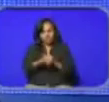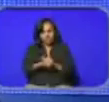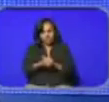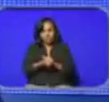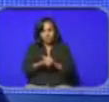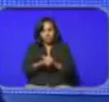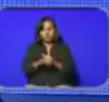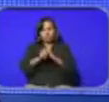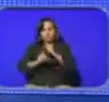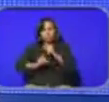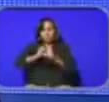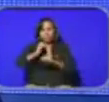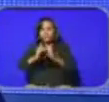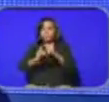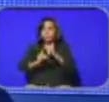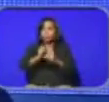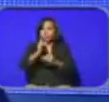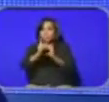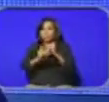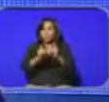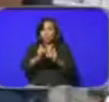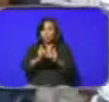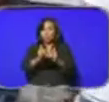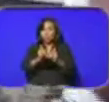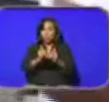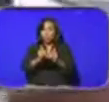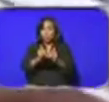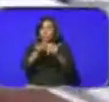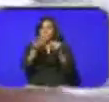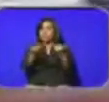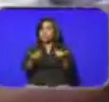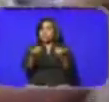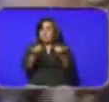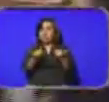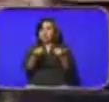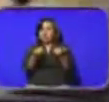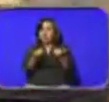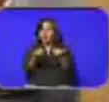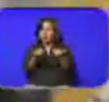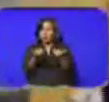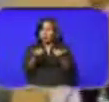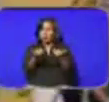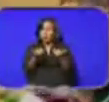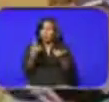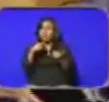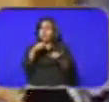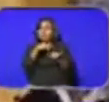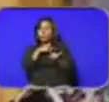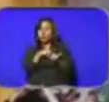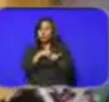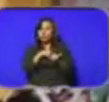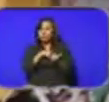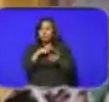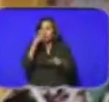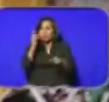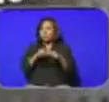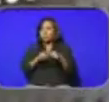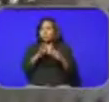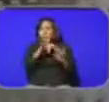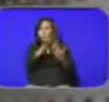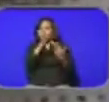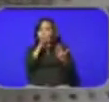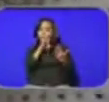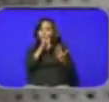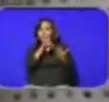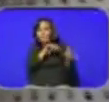sociedad. Entonces, nosotros en el modelo curricular, cuando hablamos del modelo curricular, no podíamos tomar el modelo de Singapur como una camisa, sencillamente